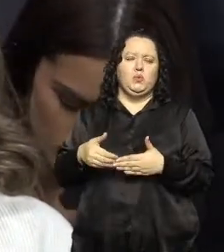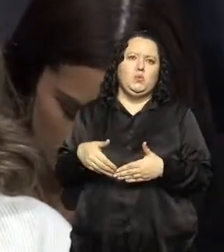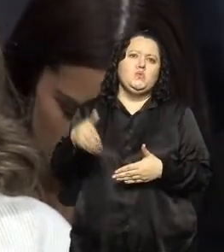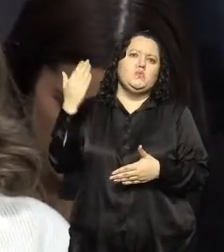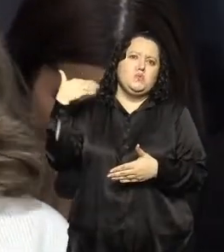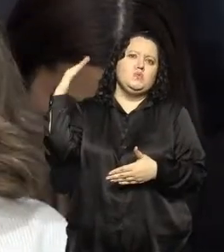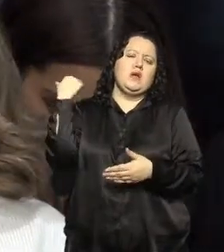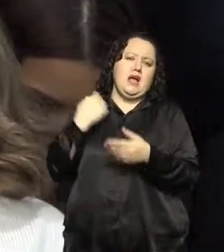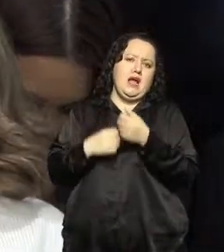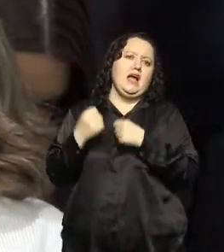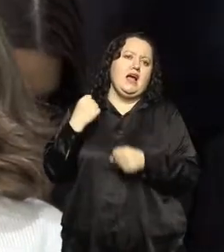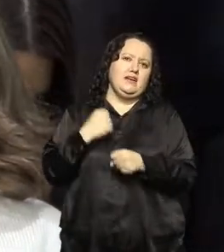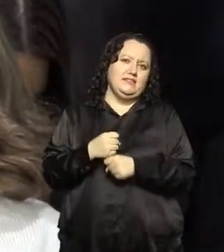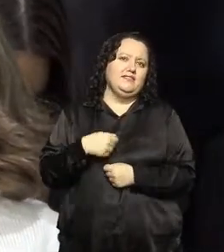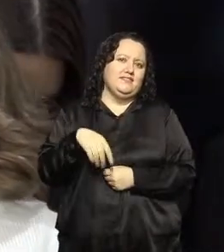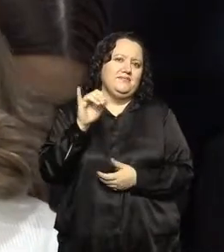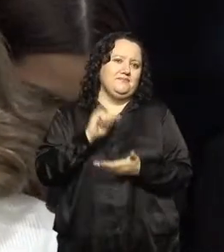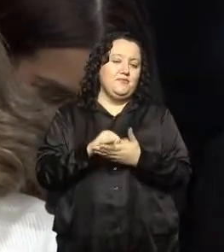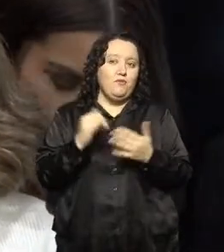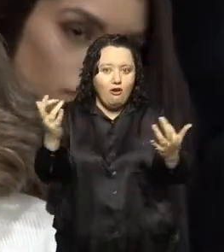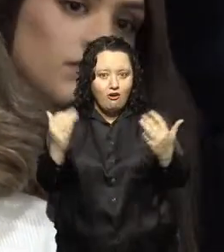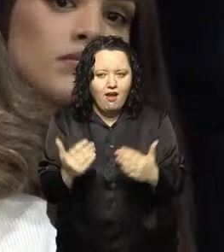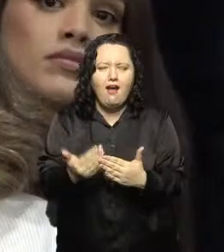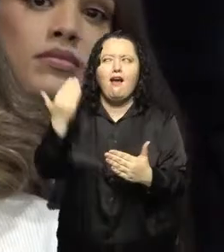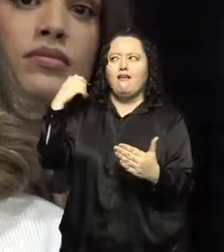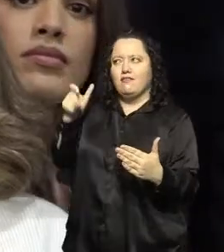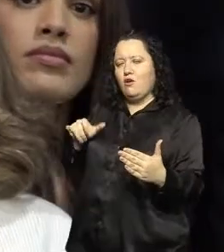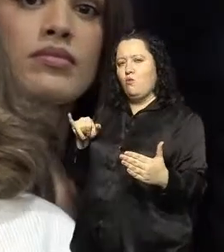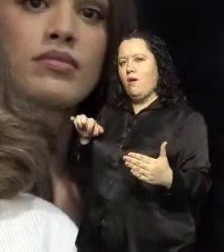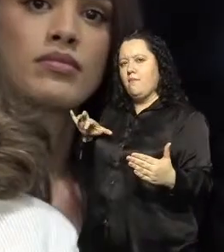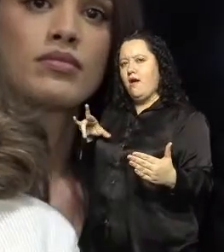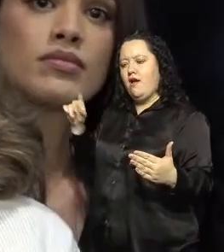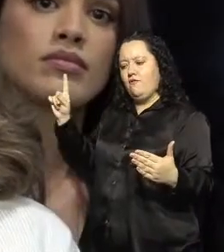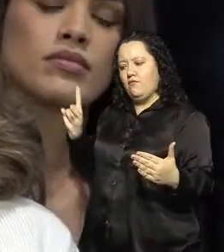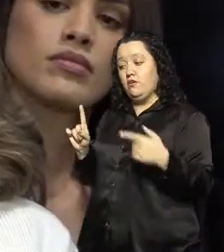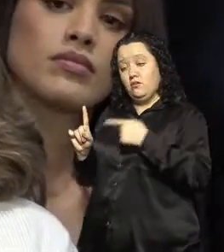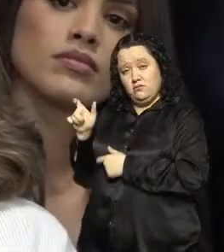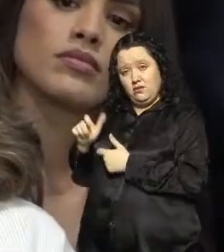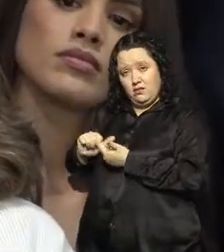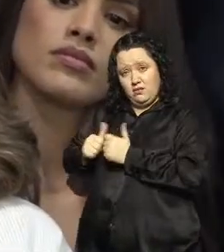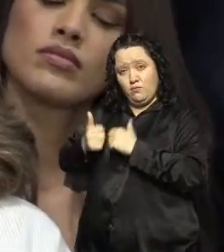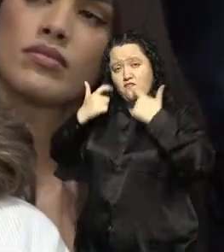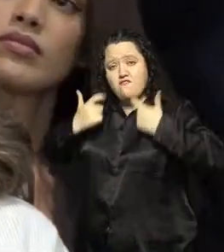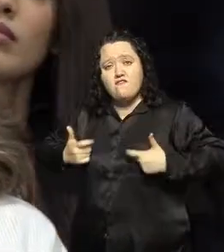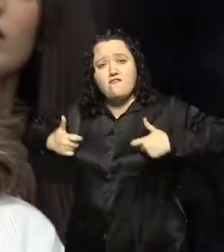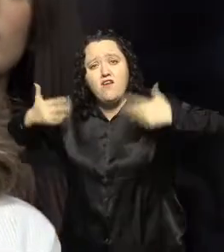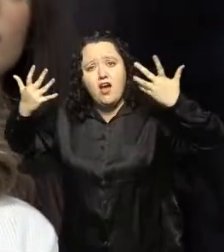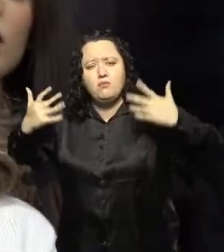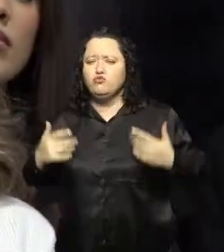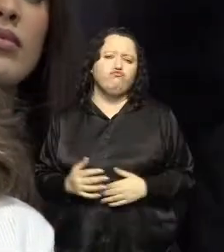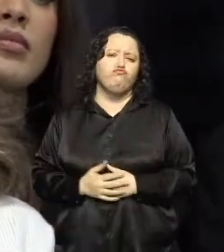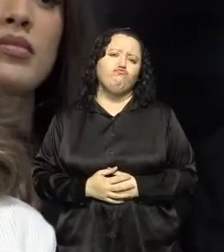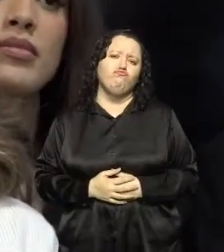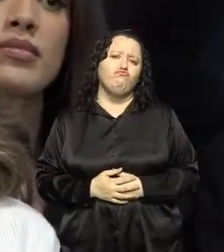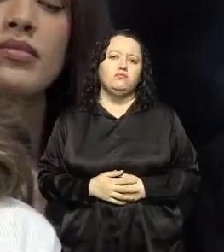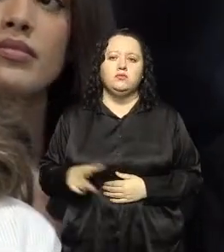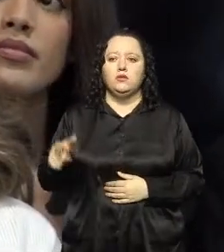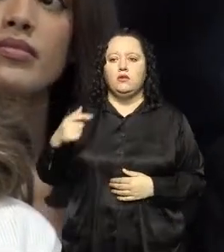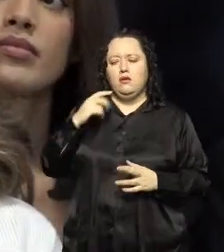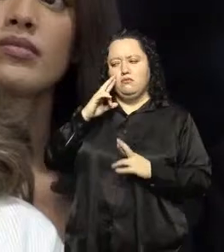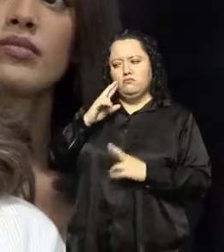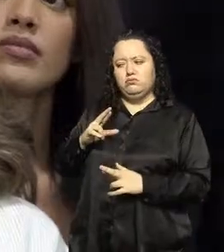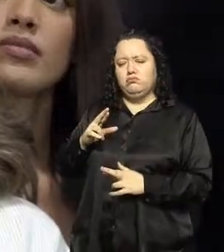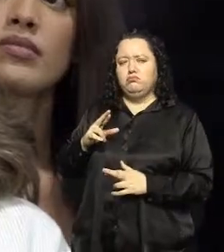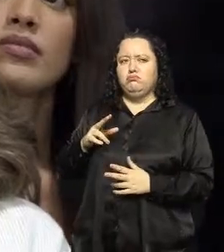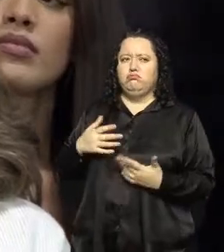bastantes años, como llegan ustedes hoy acá. Juan Pablo no fue un deportista muy famoso, de hecho su reconocimiento es mucho mayor